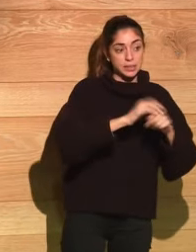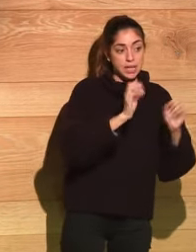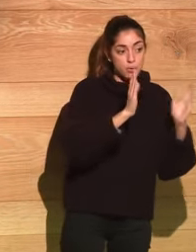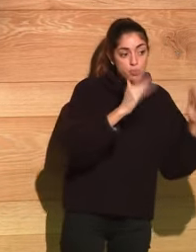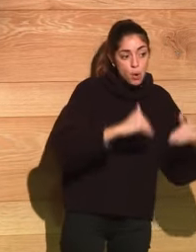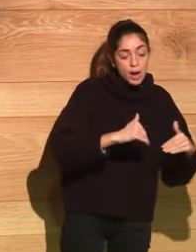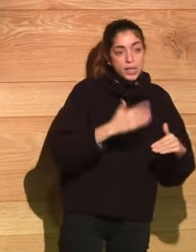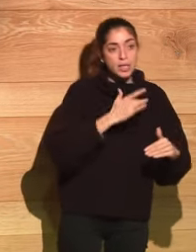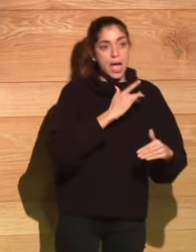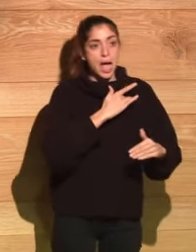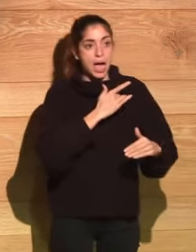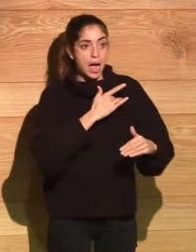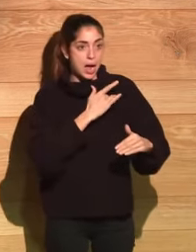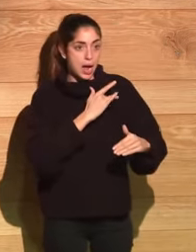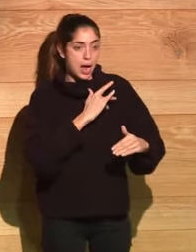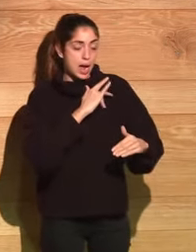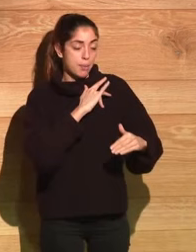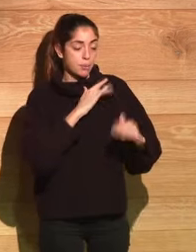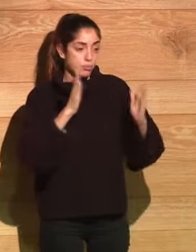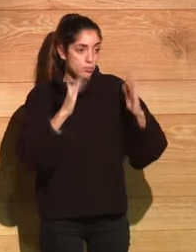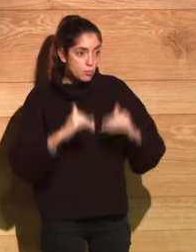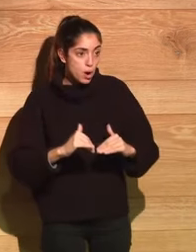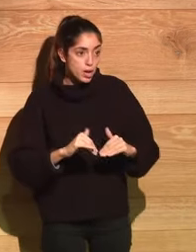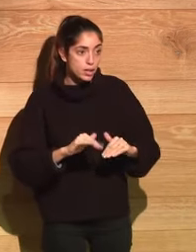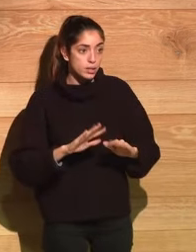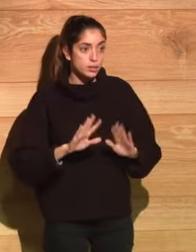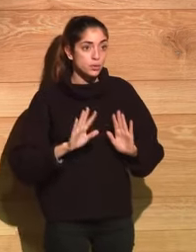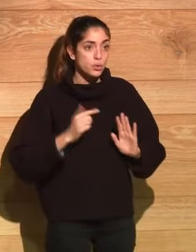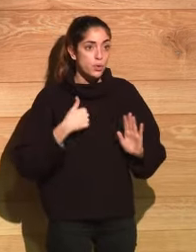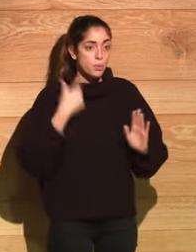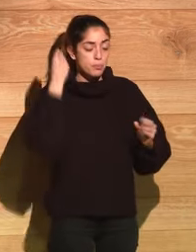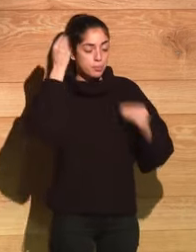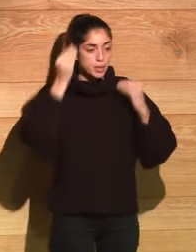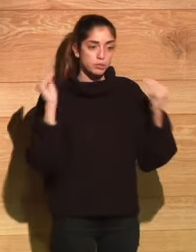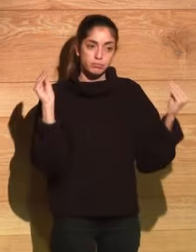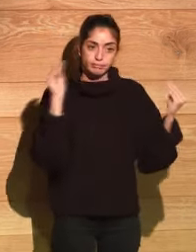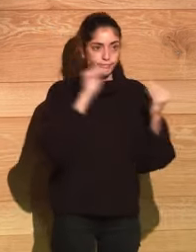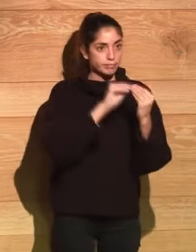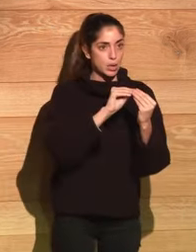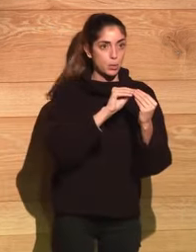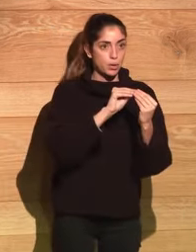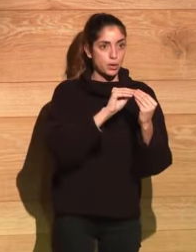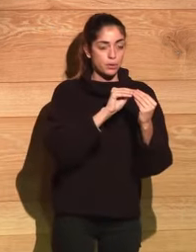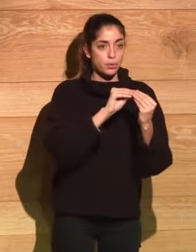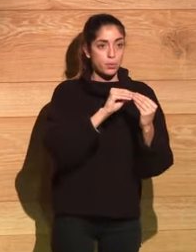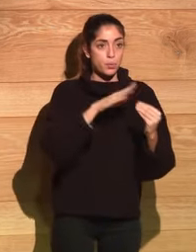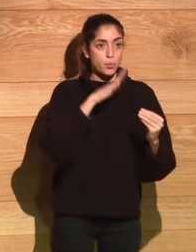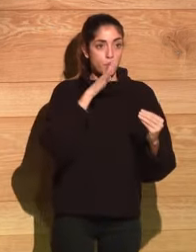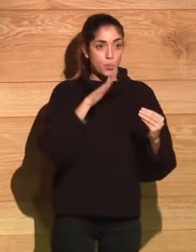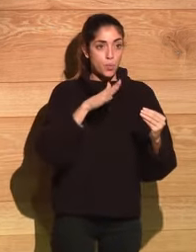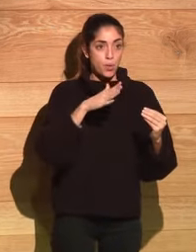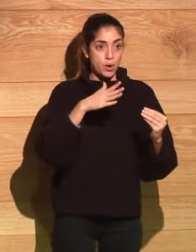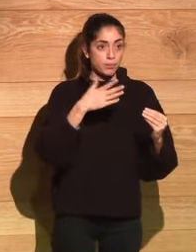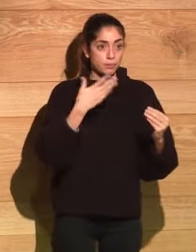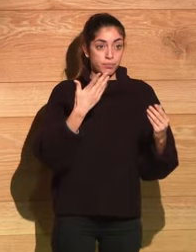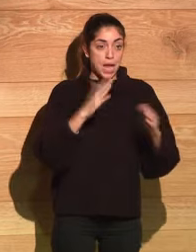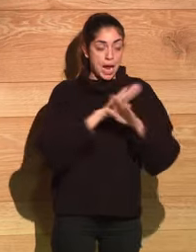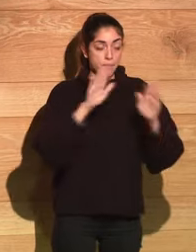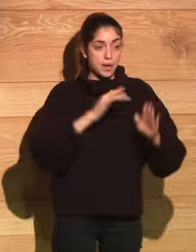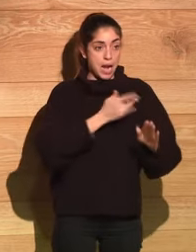llegado a... o he colegido yo algo así. Sí. Y yo estaría totalmente de acuerdo, que decir, el fondo del amor tiene mucho